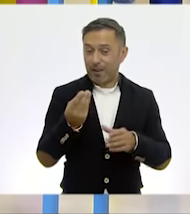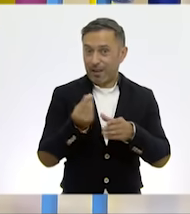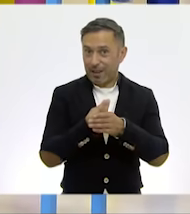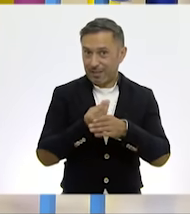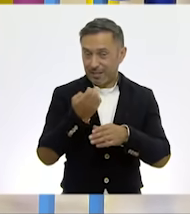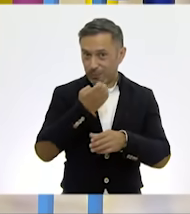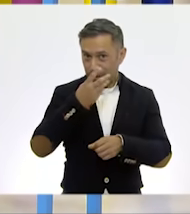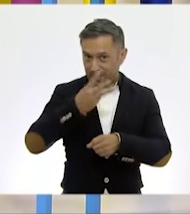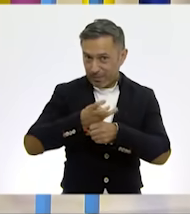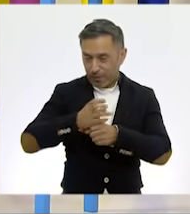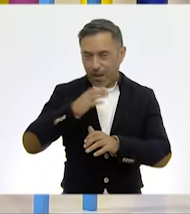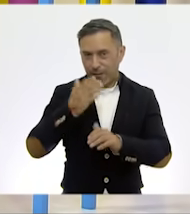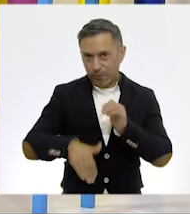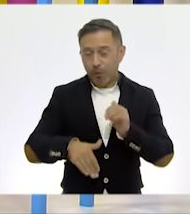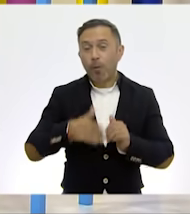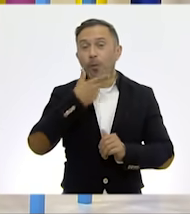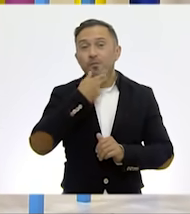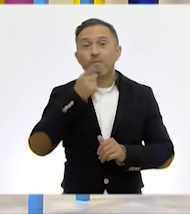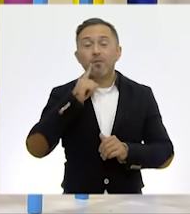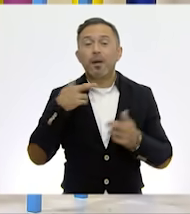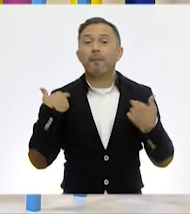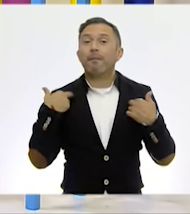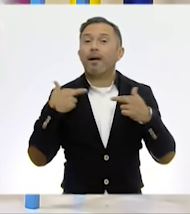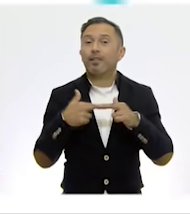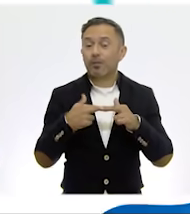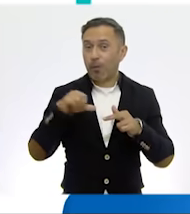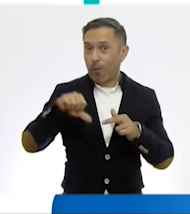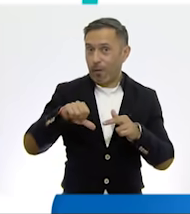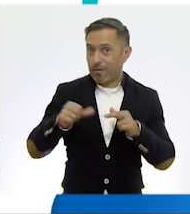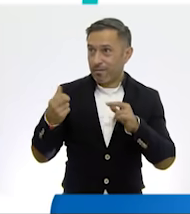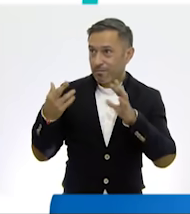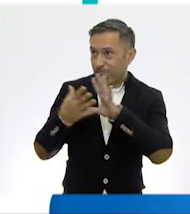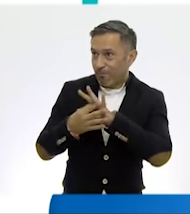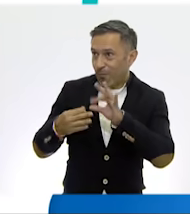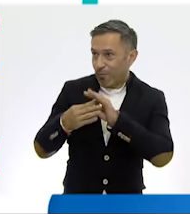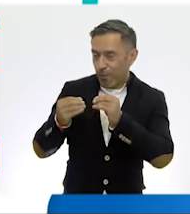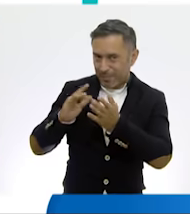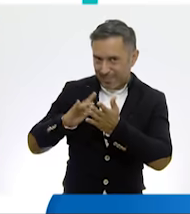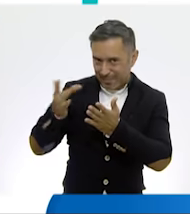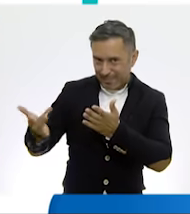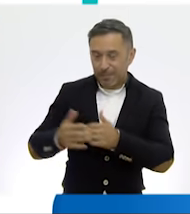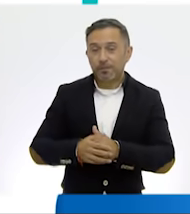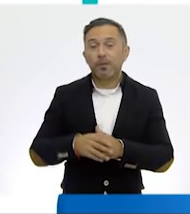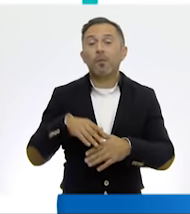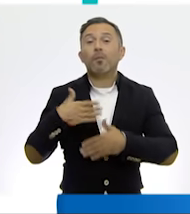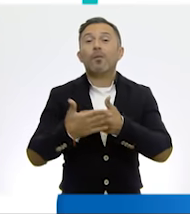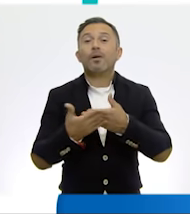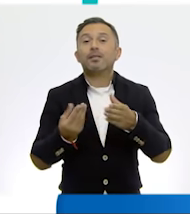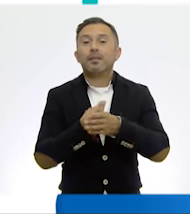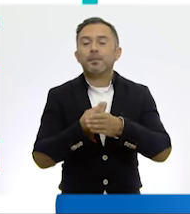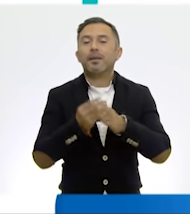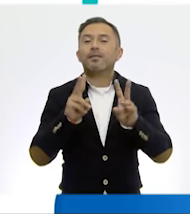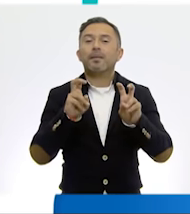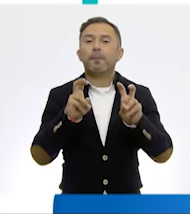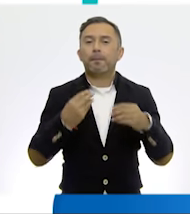las gracias a las maestras y a los maestros que hoy nos dieron clases. Continuamos con Vida Saludable.